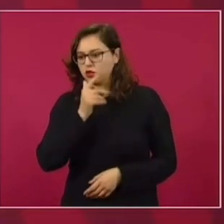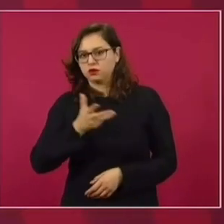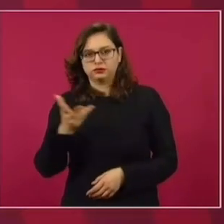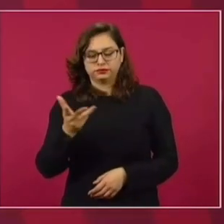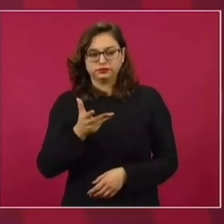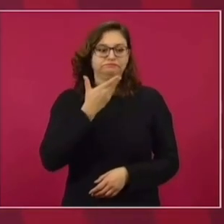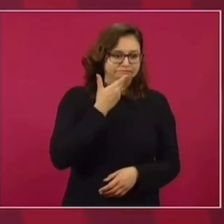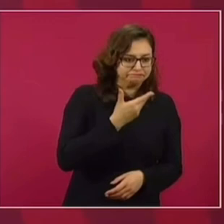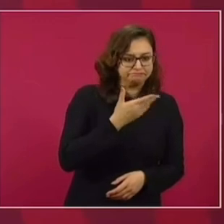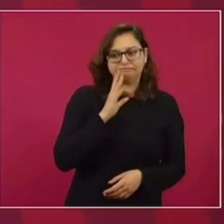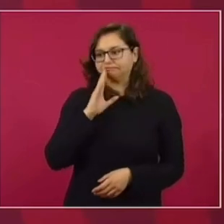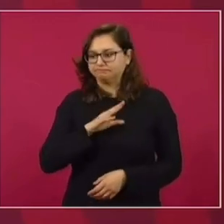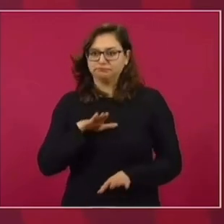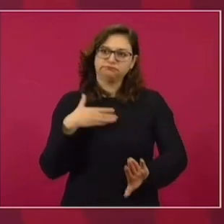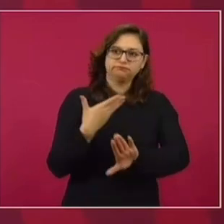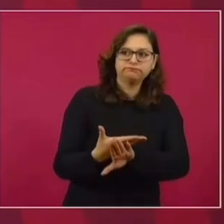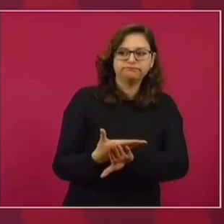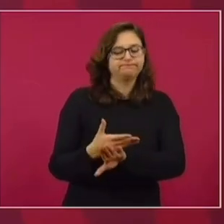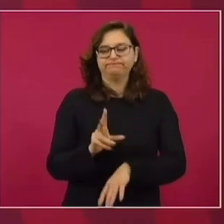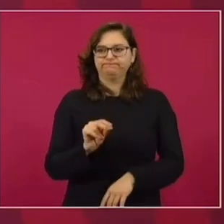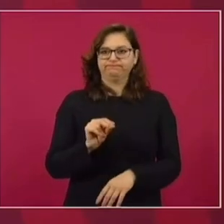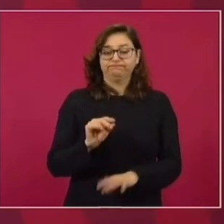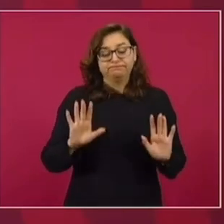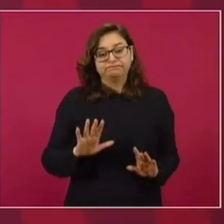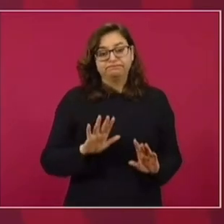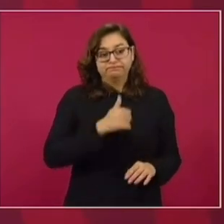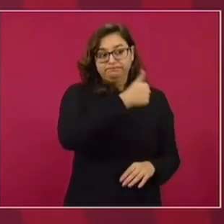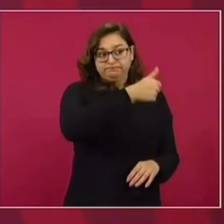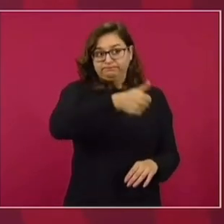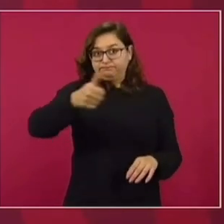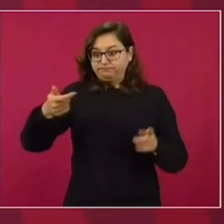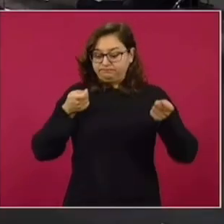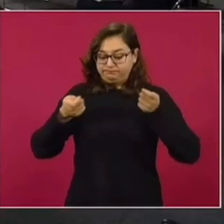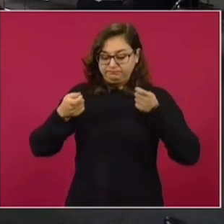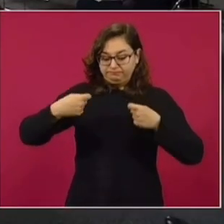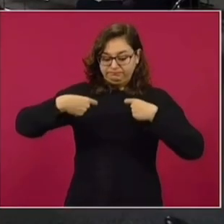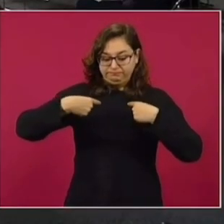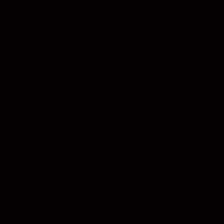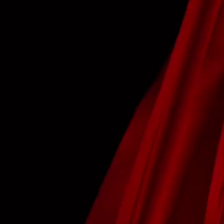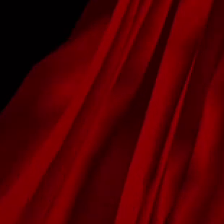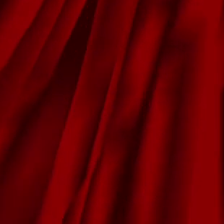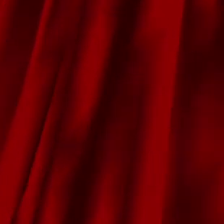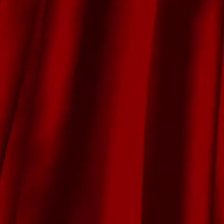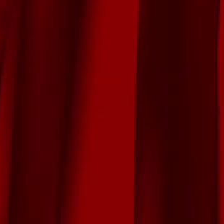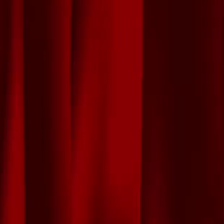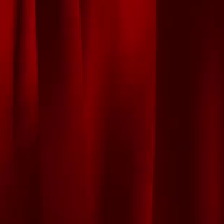para no afectar a otros. Pero ese proceso es muy importante.